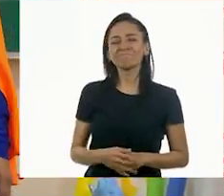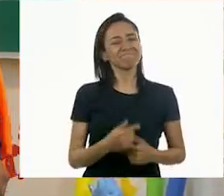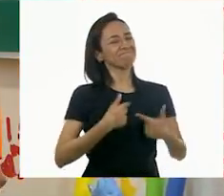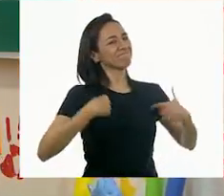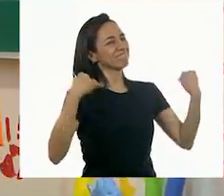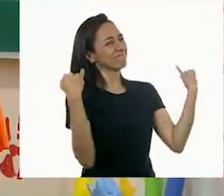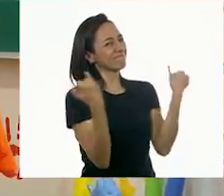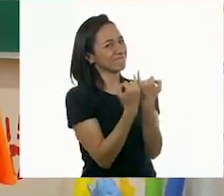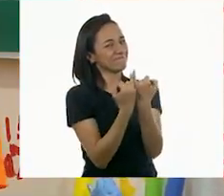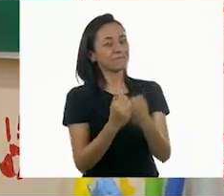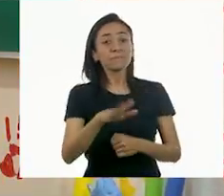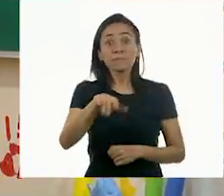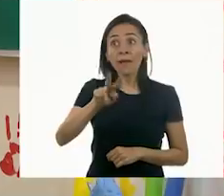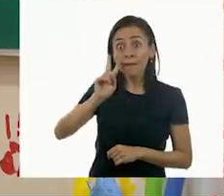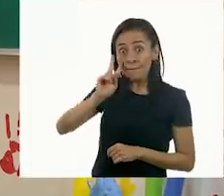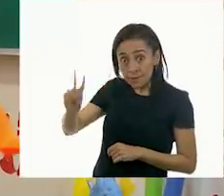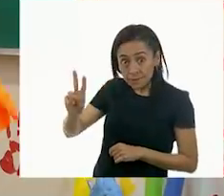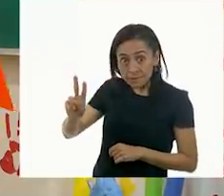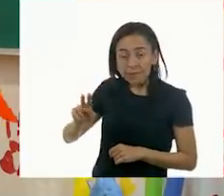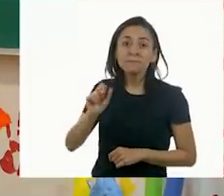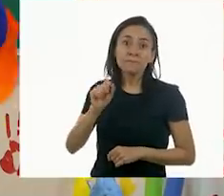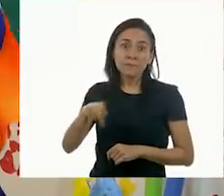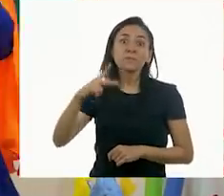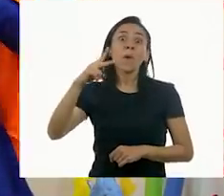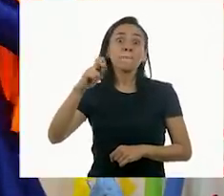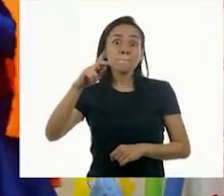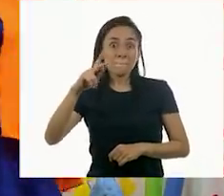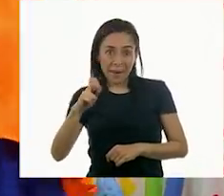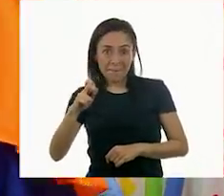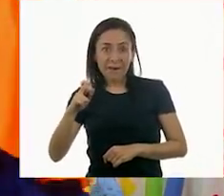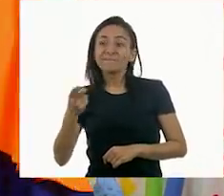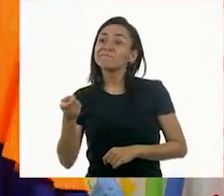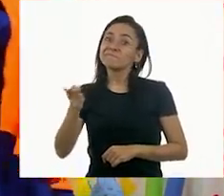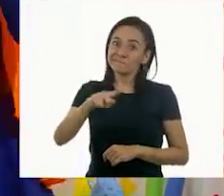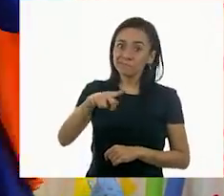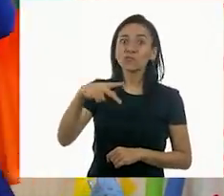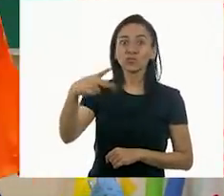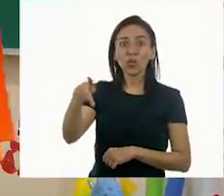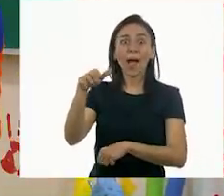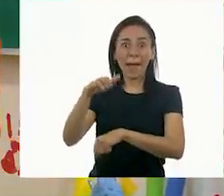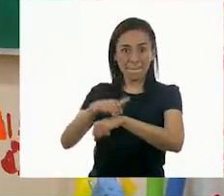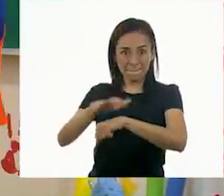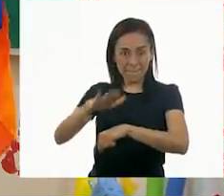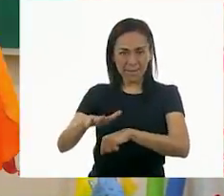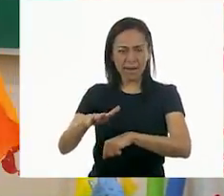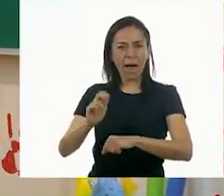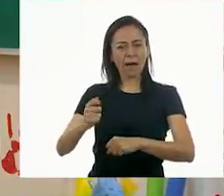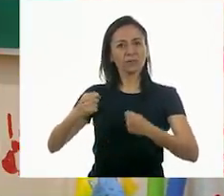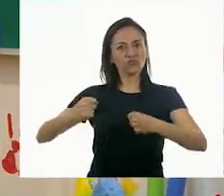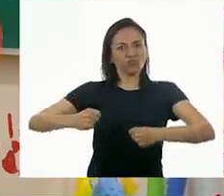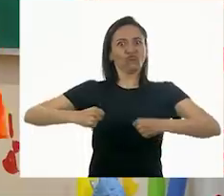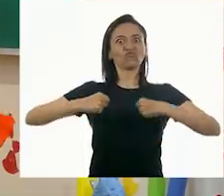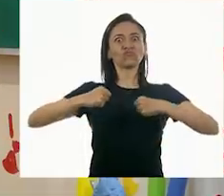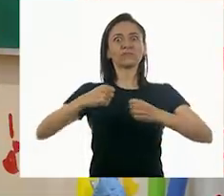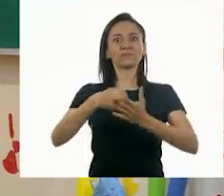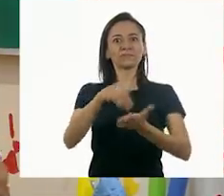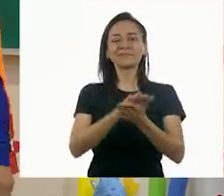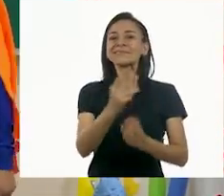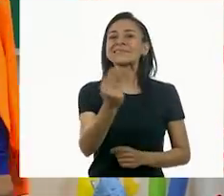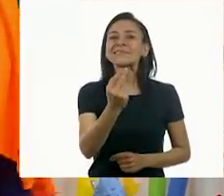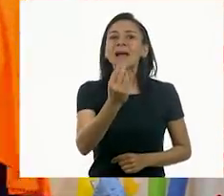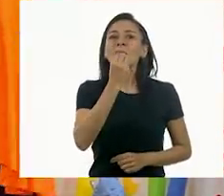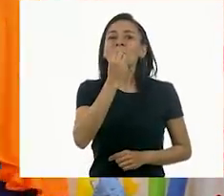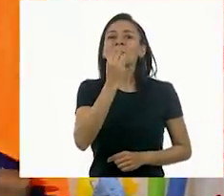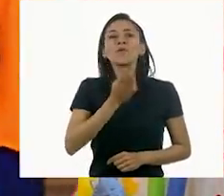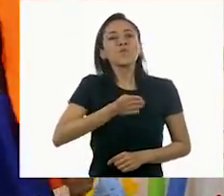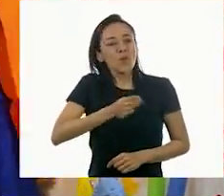¿Te fijaste que para que Pepe y su amigo tengan superpoderes, deben de comer de manera saludable y de